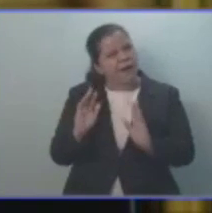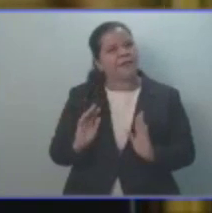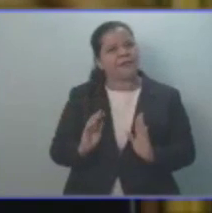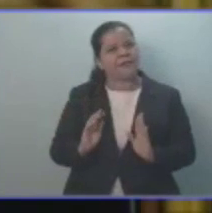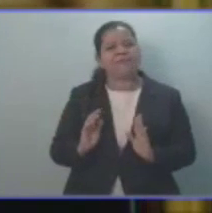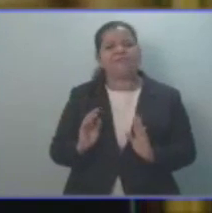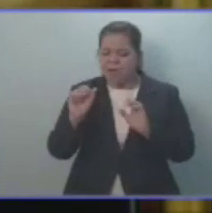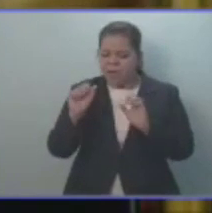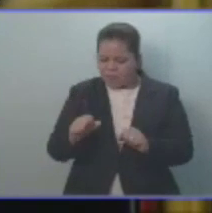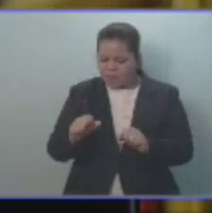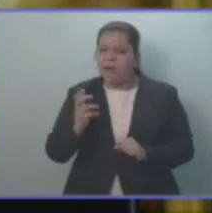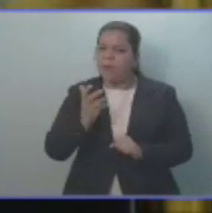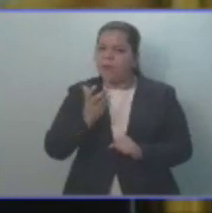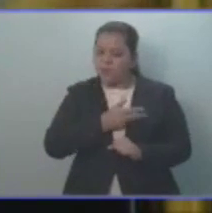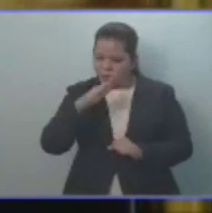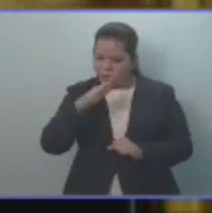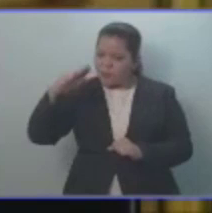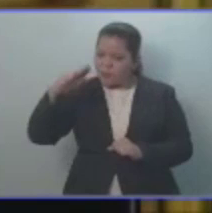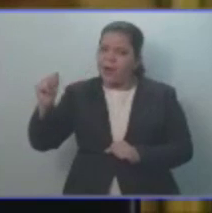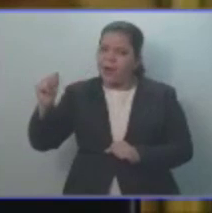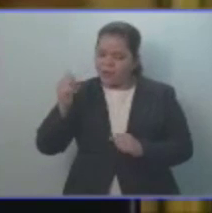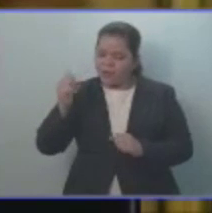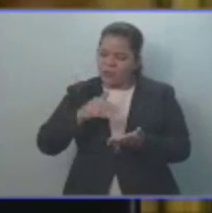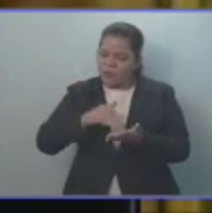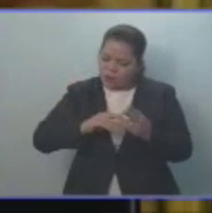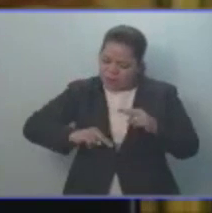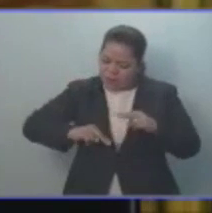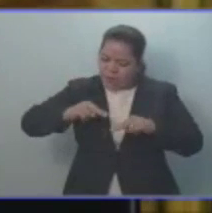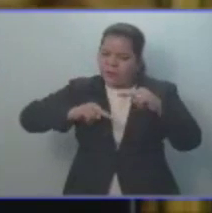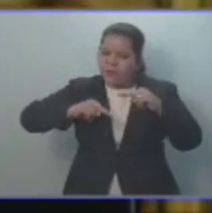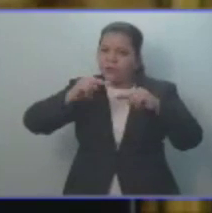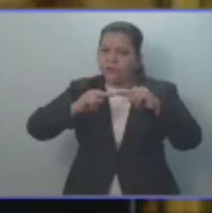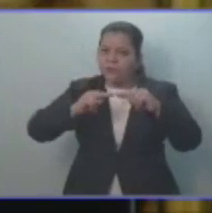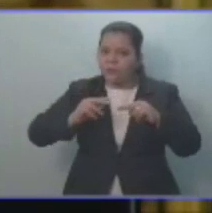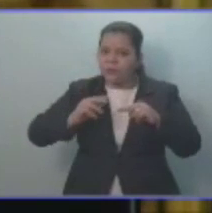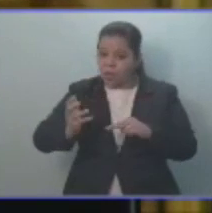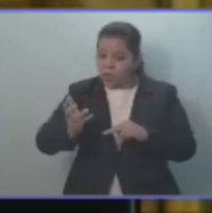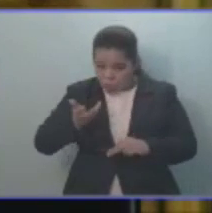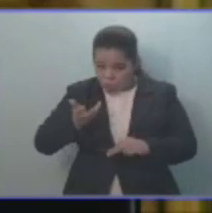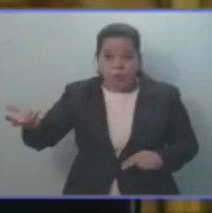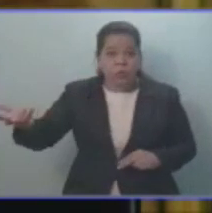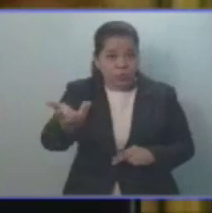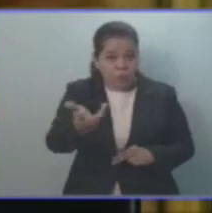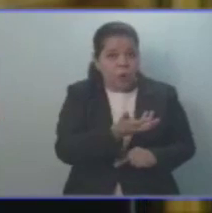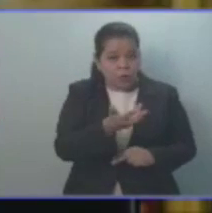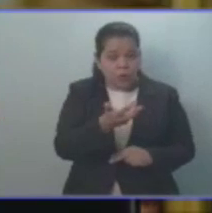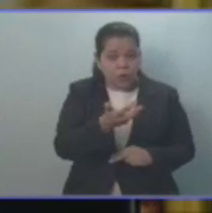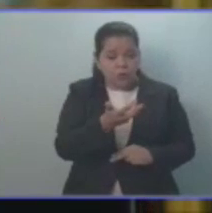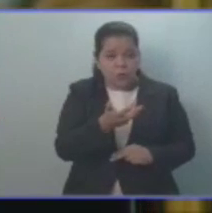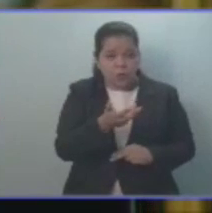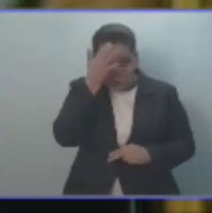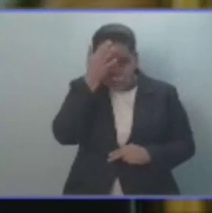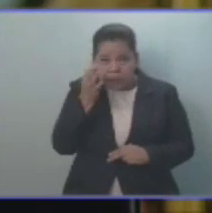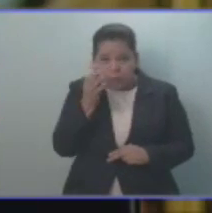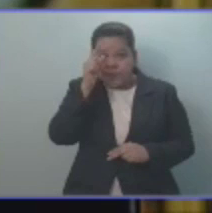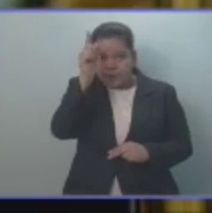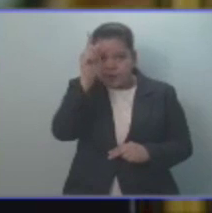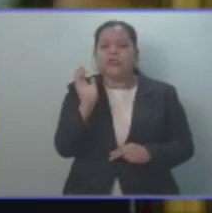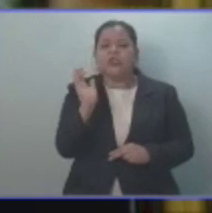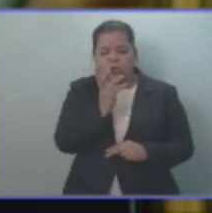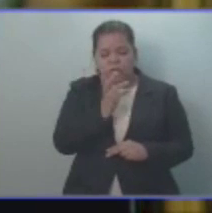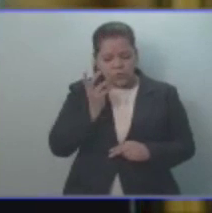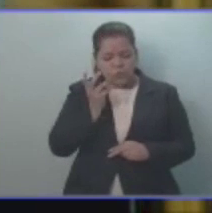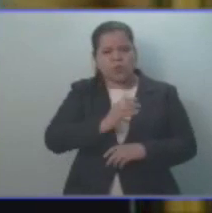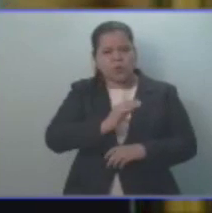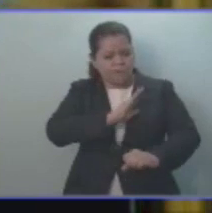podemos reconstruir nuestro país. Los cristianos llevamos una fuerza única,